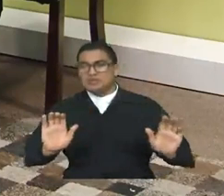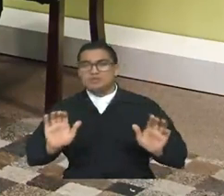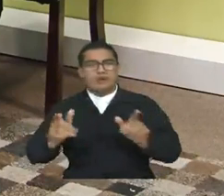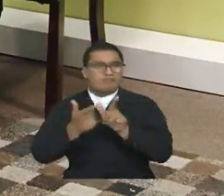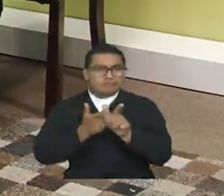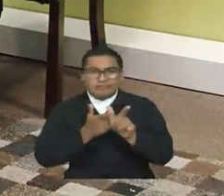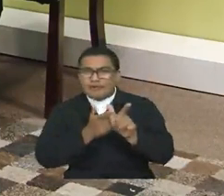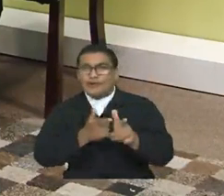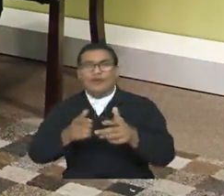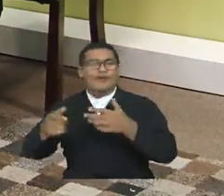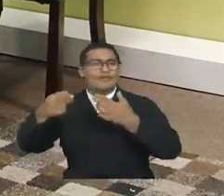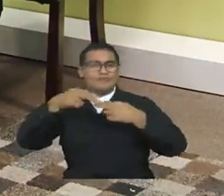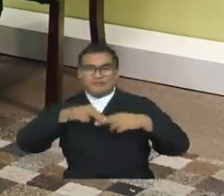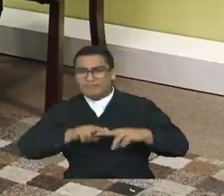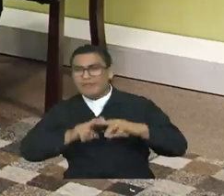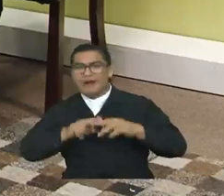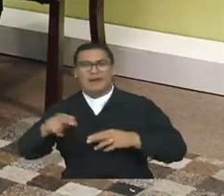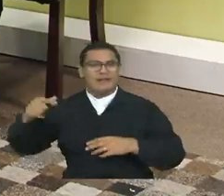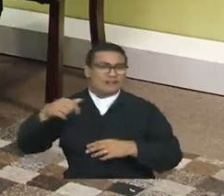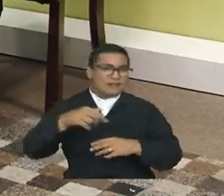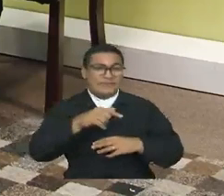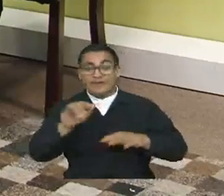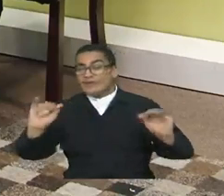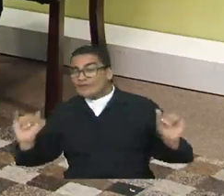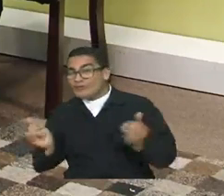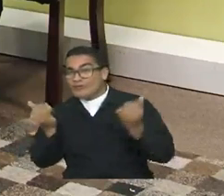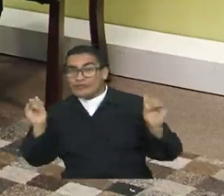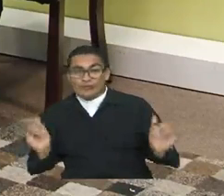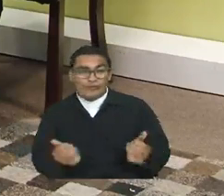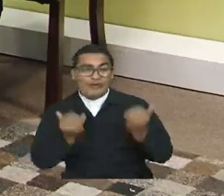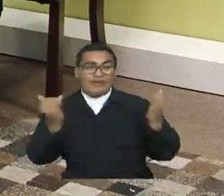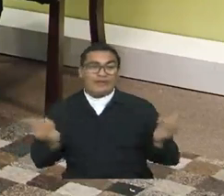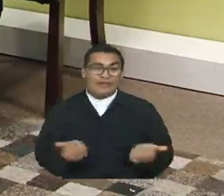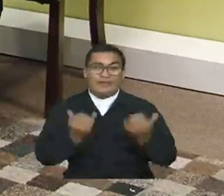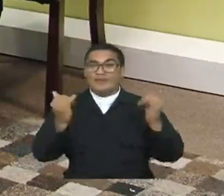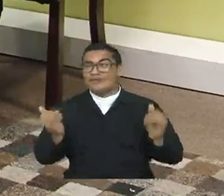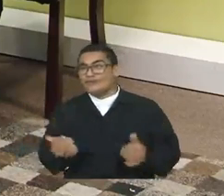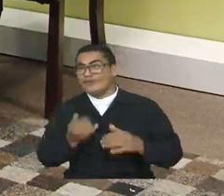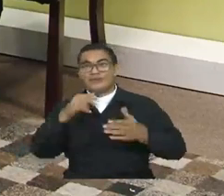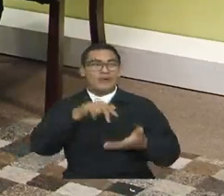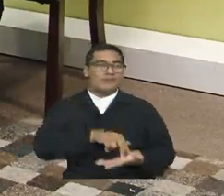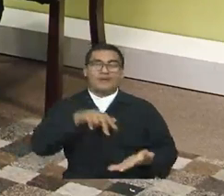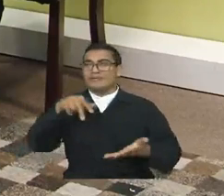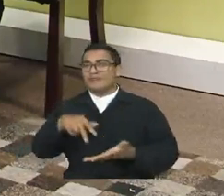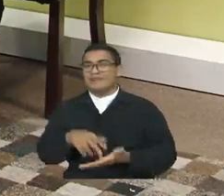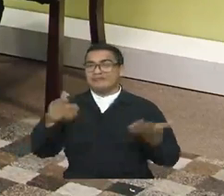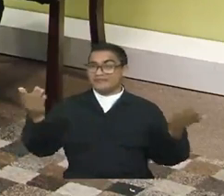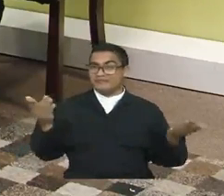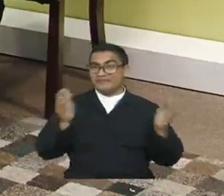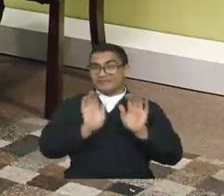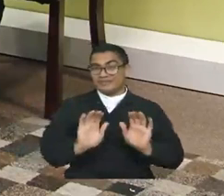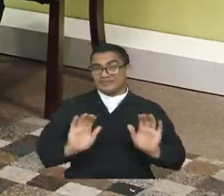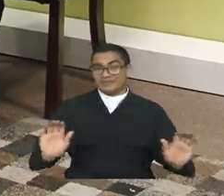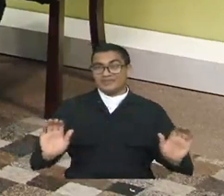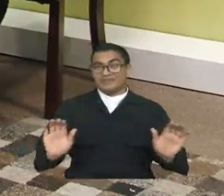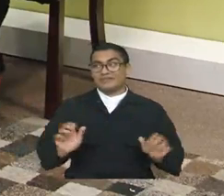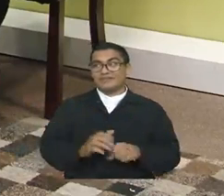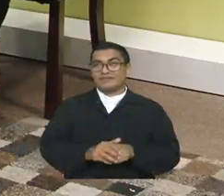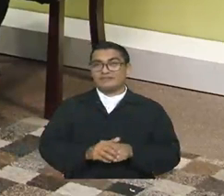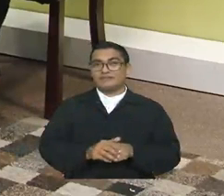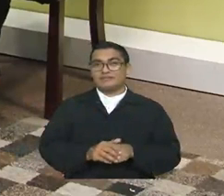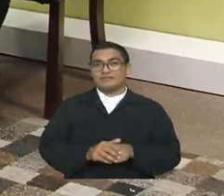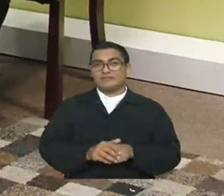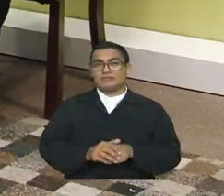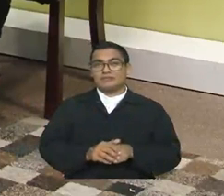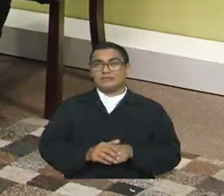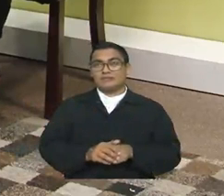parque, caminan, juegan arriba en algunos lugares. No en todas, porque últimamente todo es teléfono. Sí, pero en